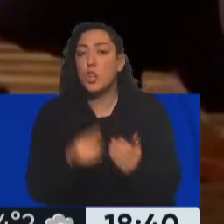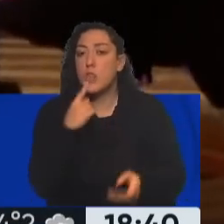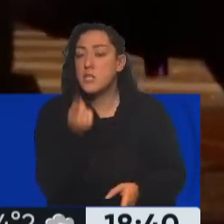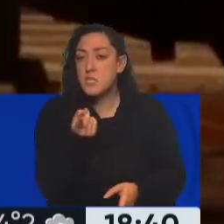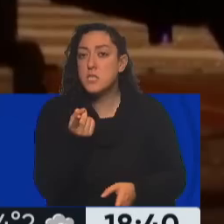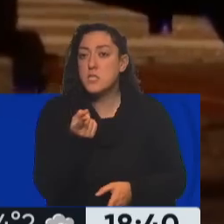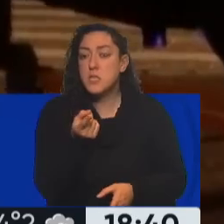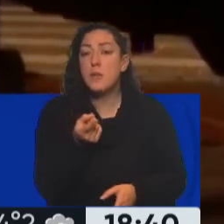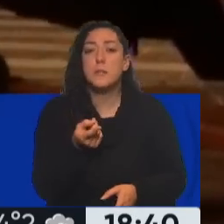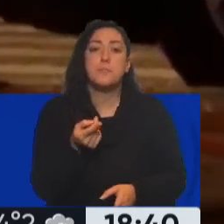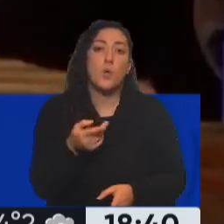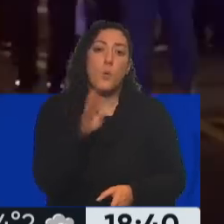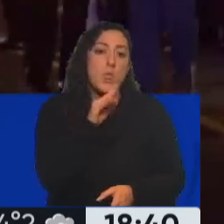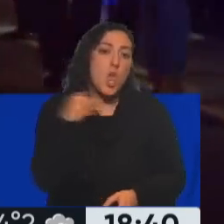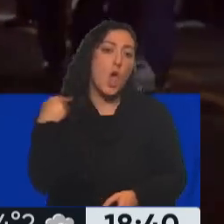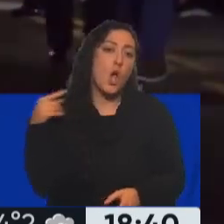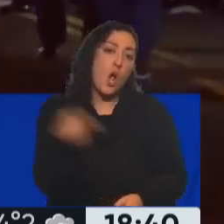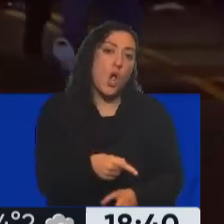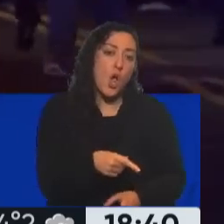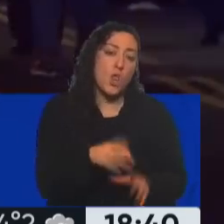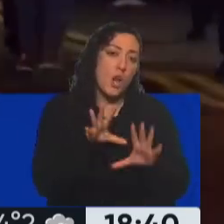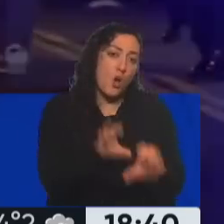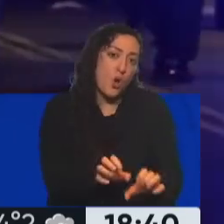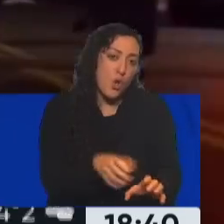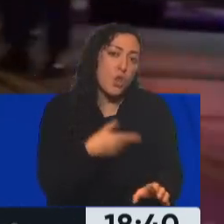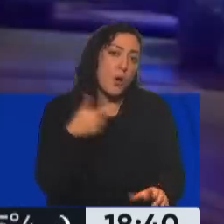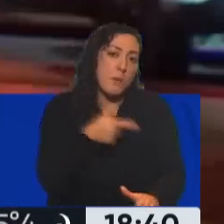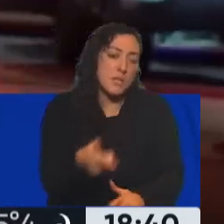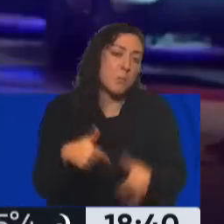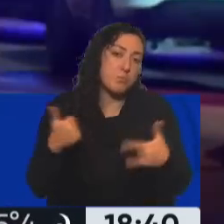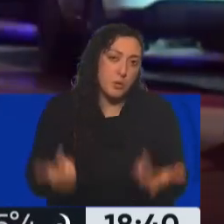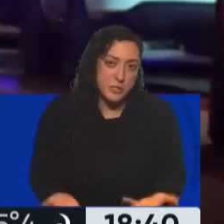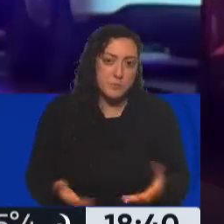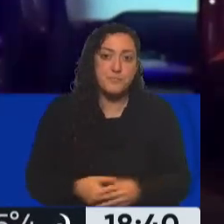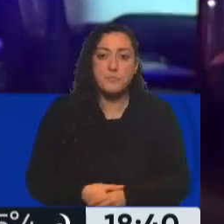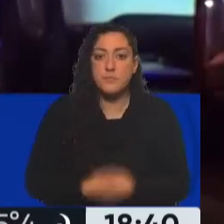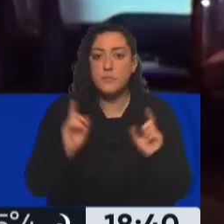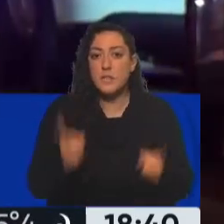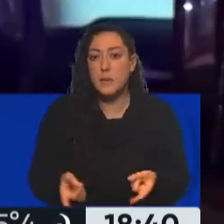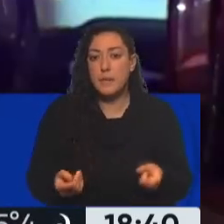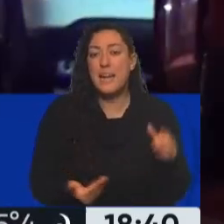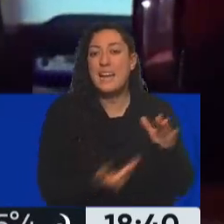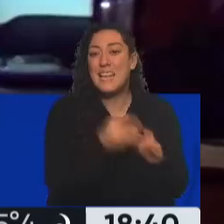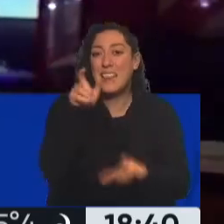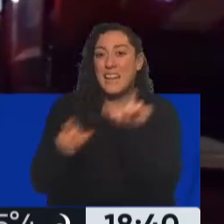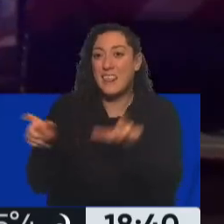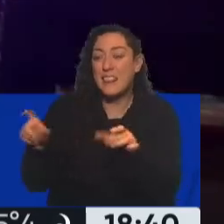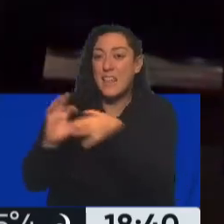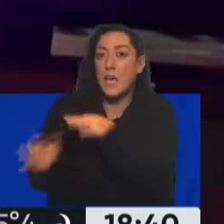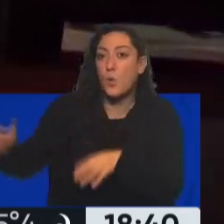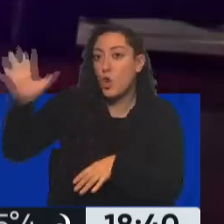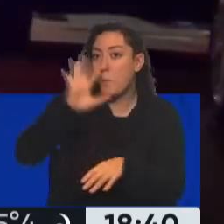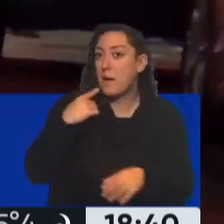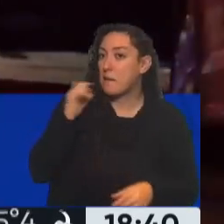de antisemitismo, y de hecho también ahí linkearlo un poco porque aprovechó para criticar a los líderes europeos que